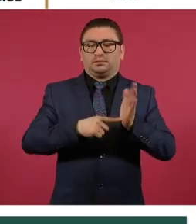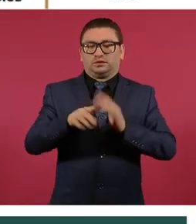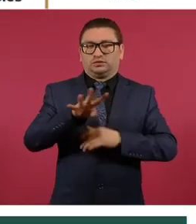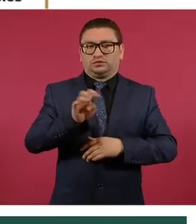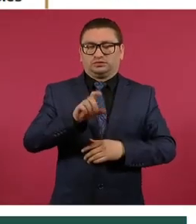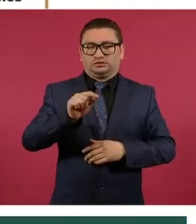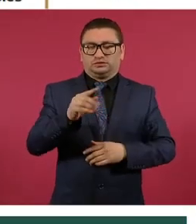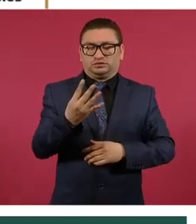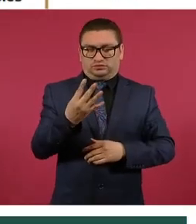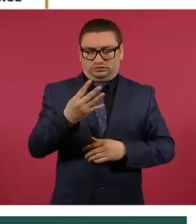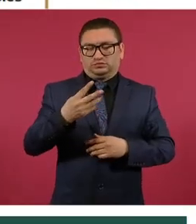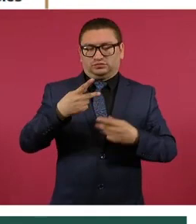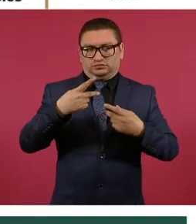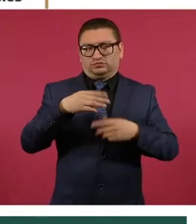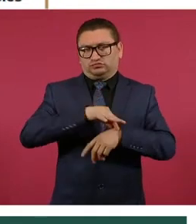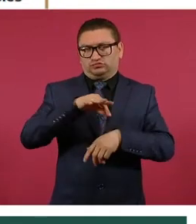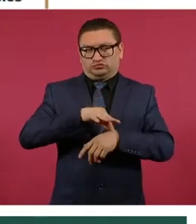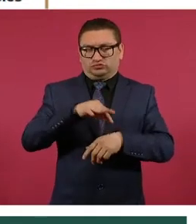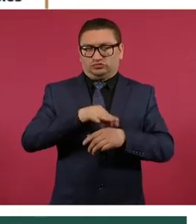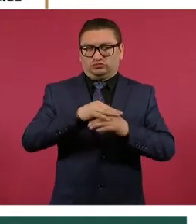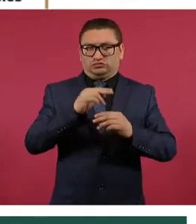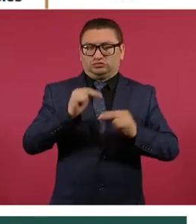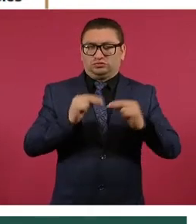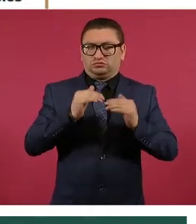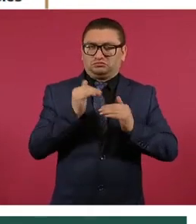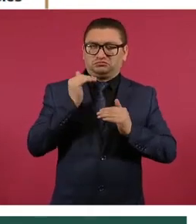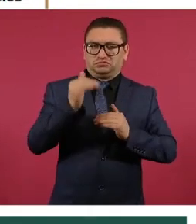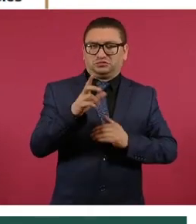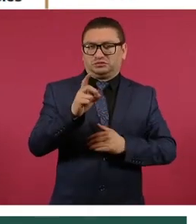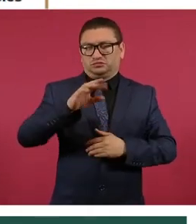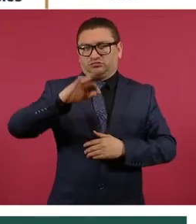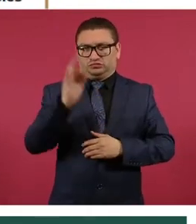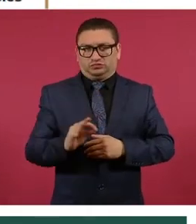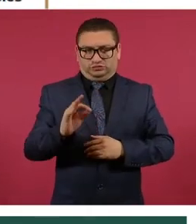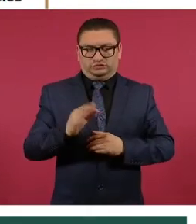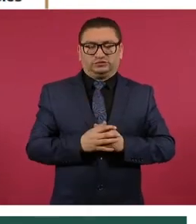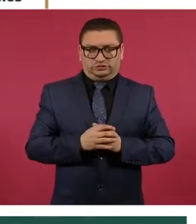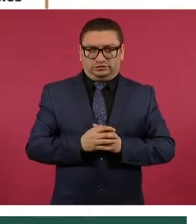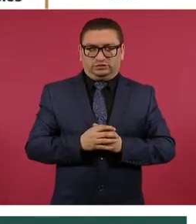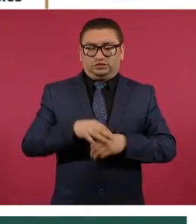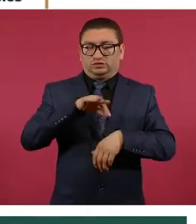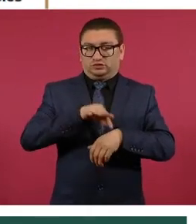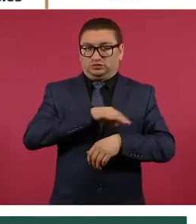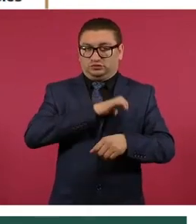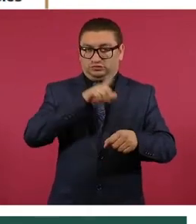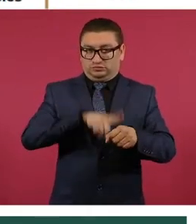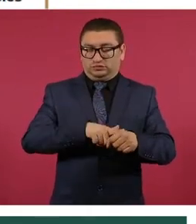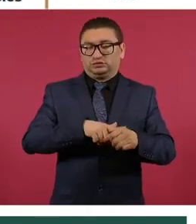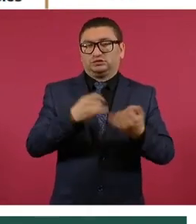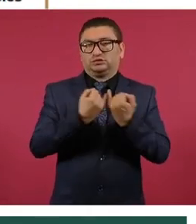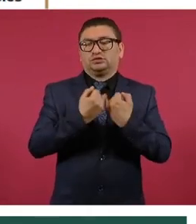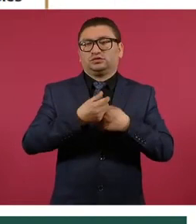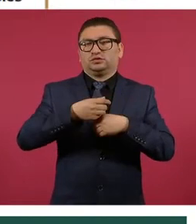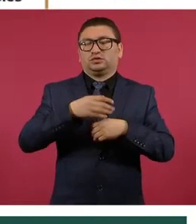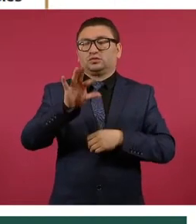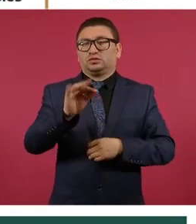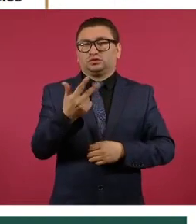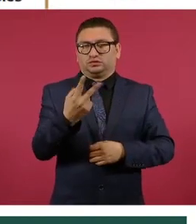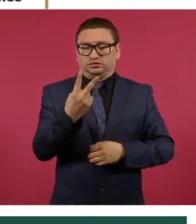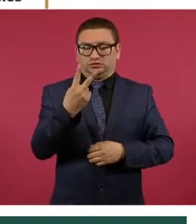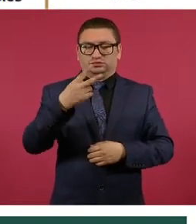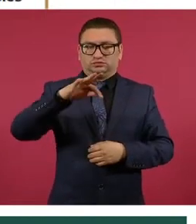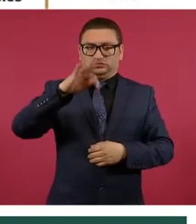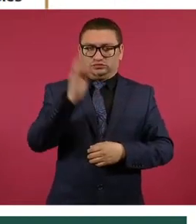1474 médicos un incremento de 30% eh sobre médicos especialistas y 42